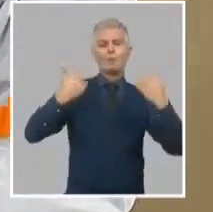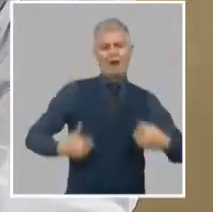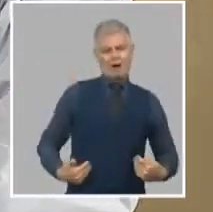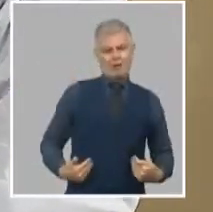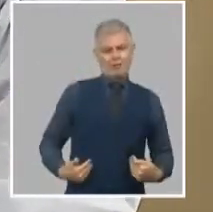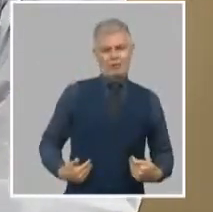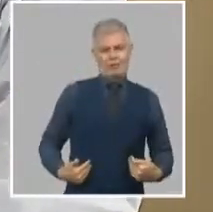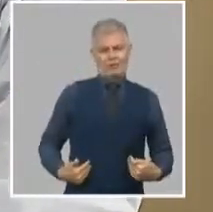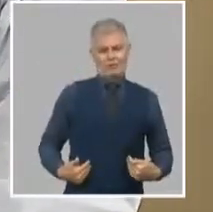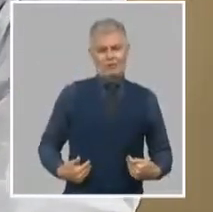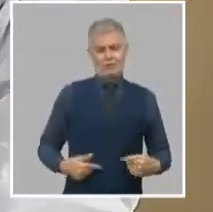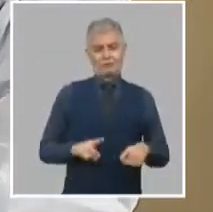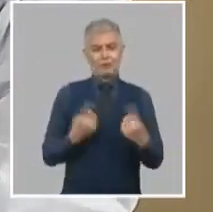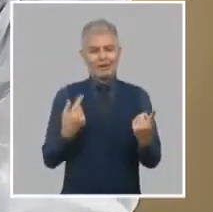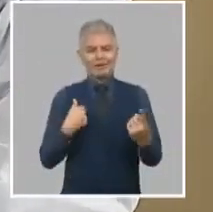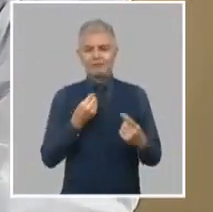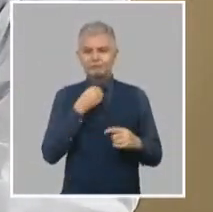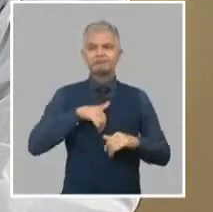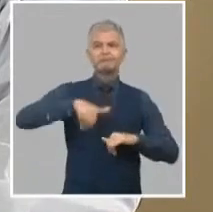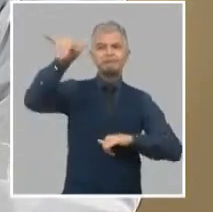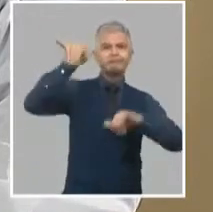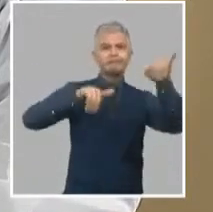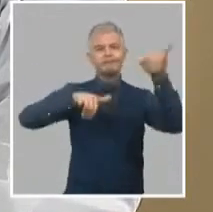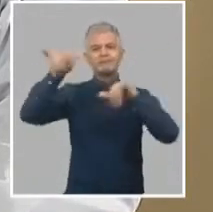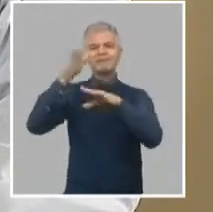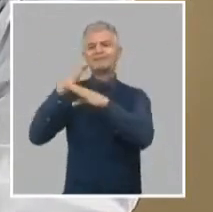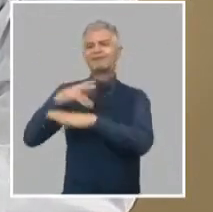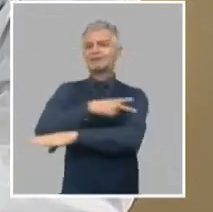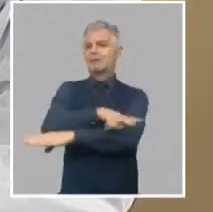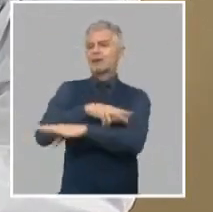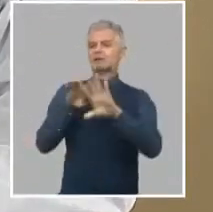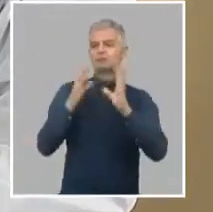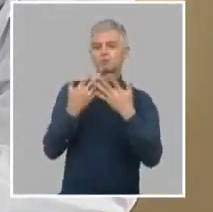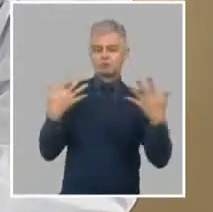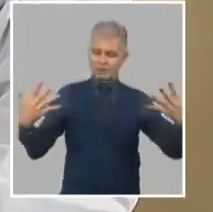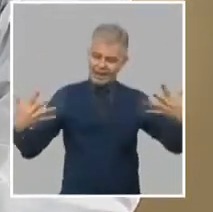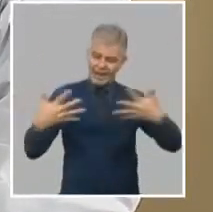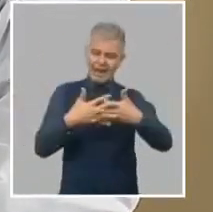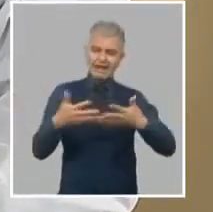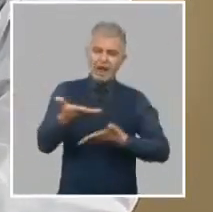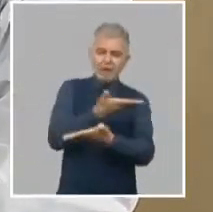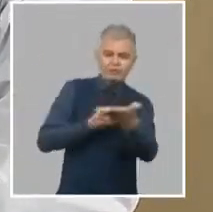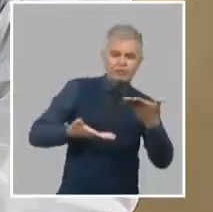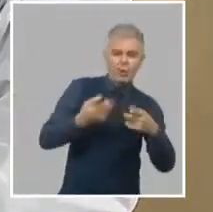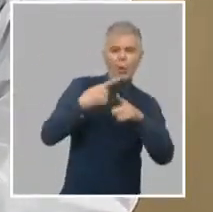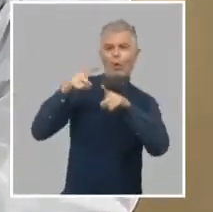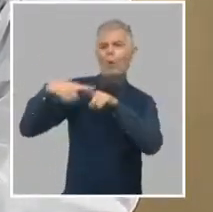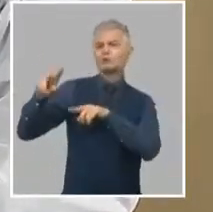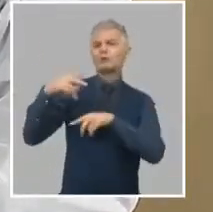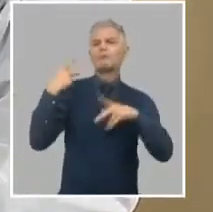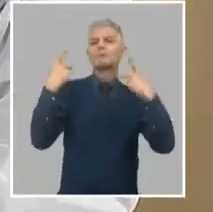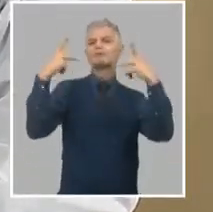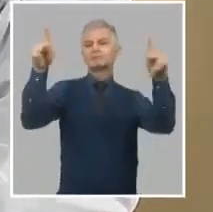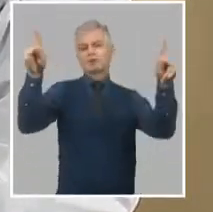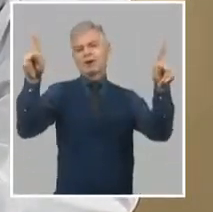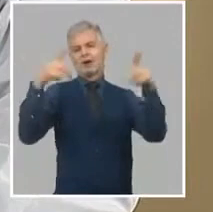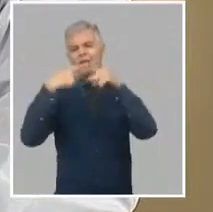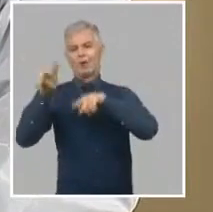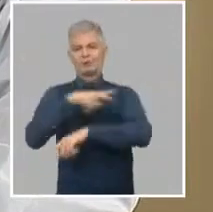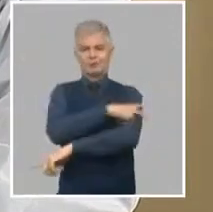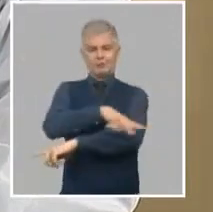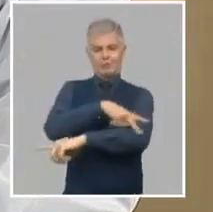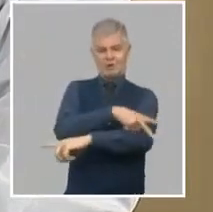mundo a interrelacionarnos con otros profesionales, con otros pueblos del mundo que en su momento han estado